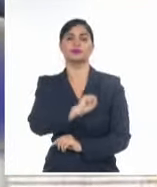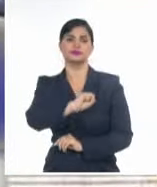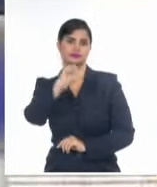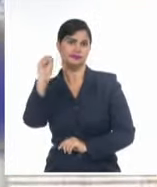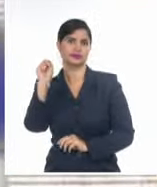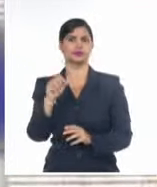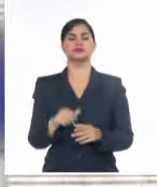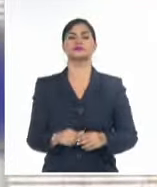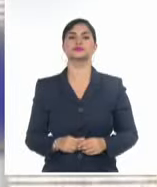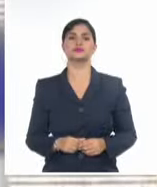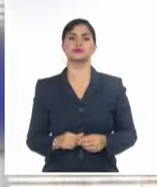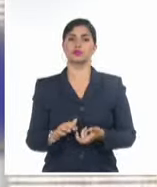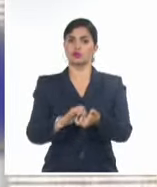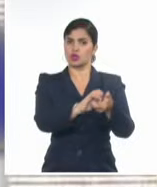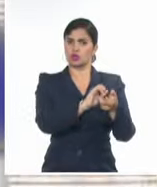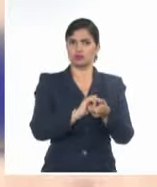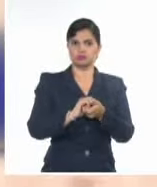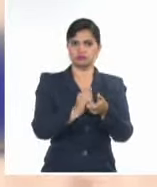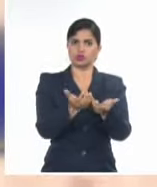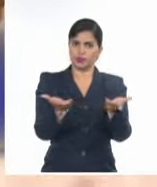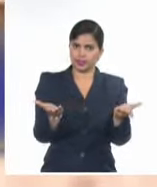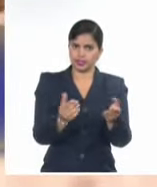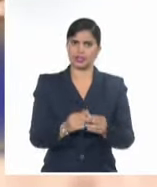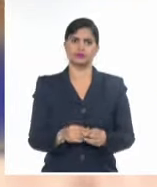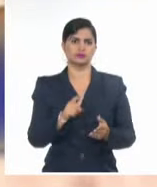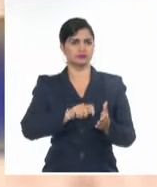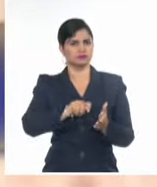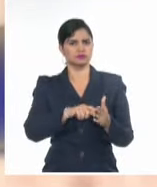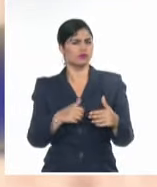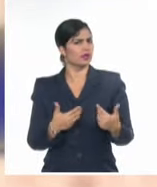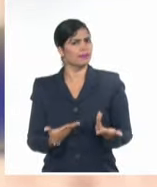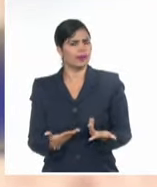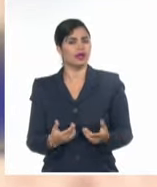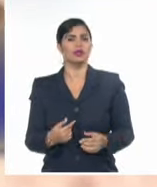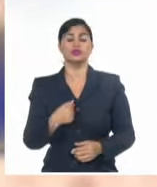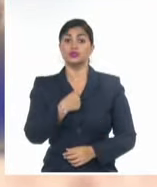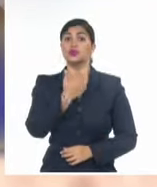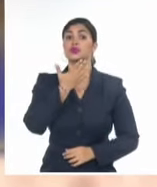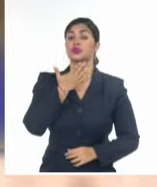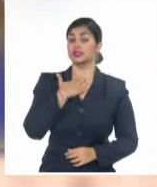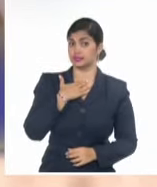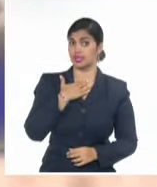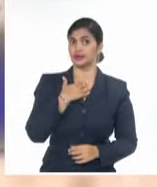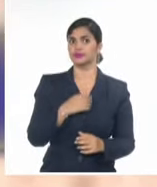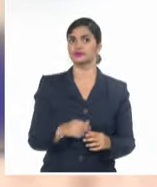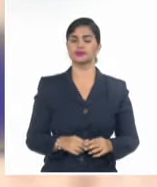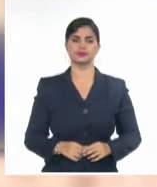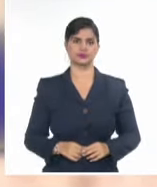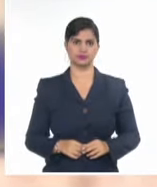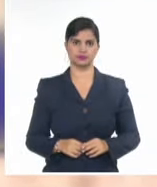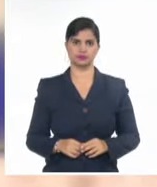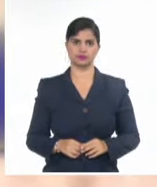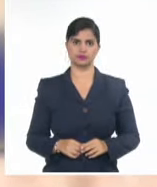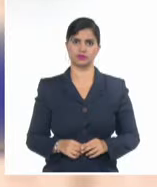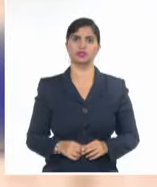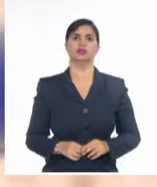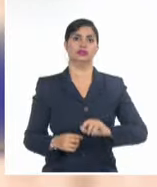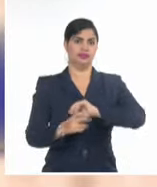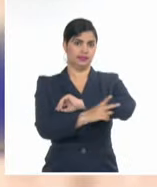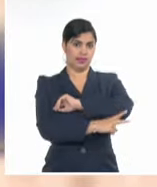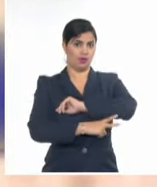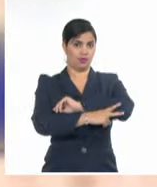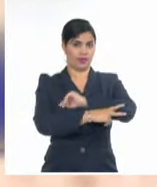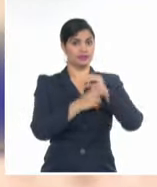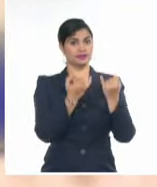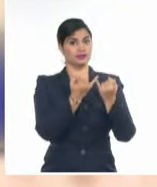Hermanas y hermanos, ¿cuál es la meta? Yo desearía, no solamente hay que haya dos países liberados,